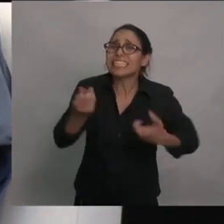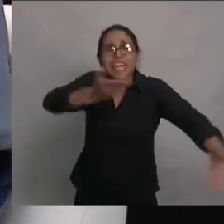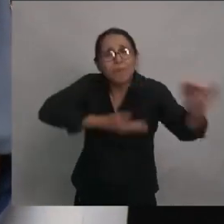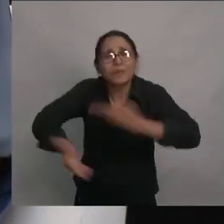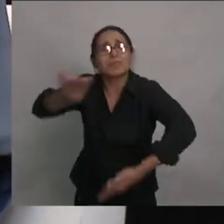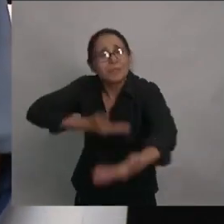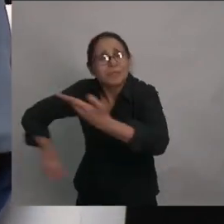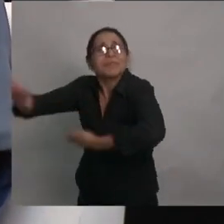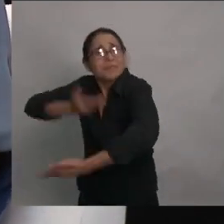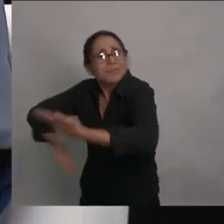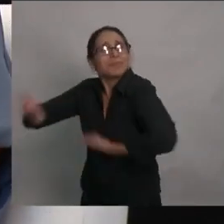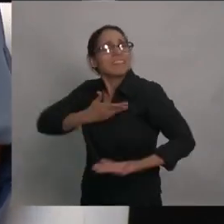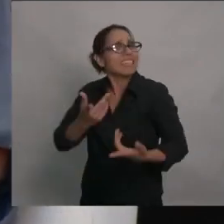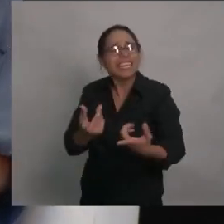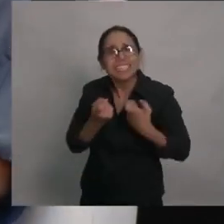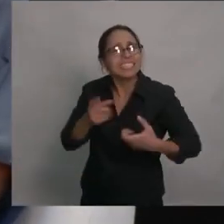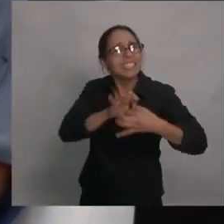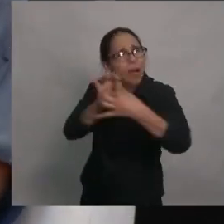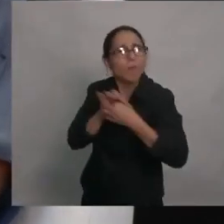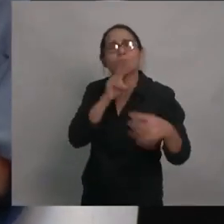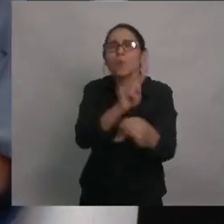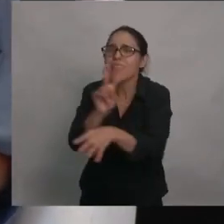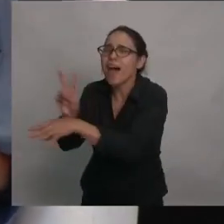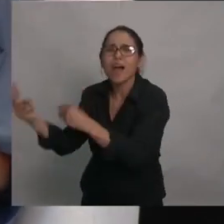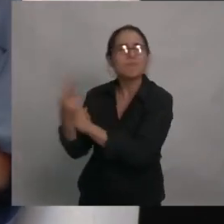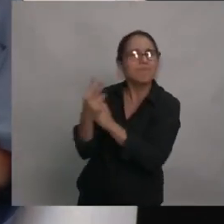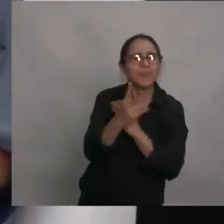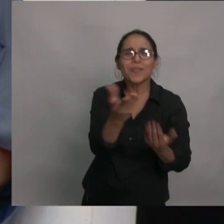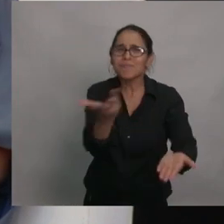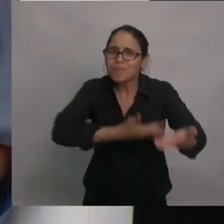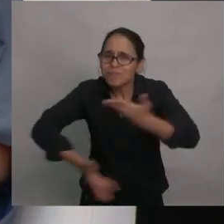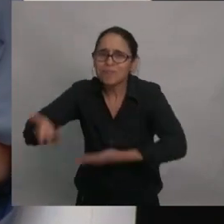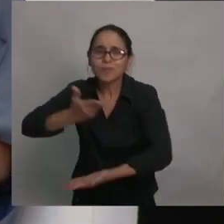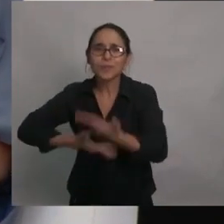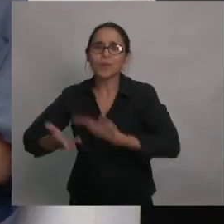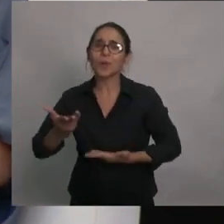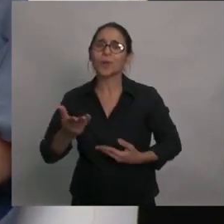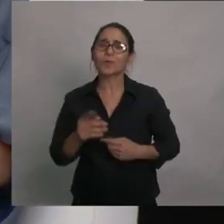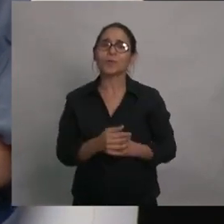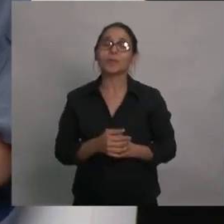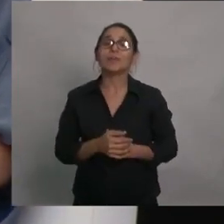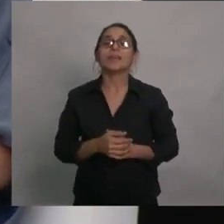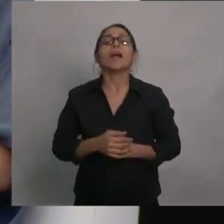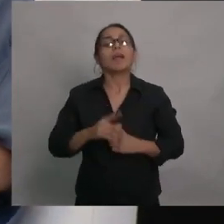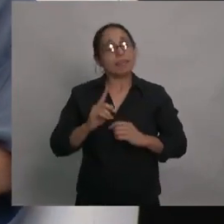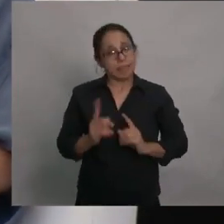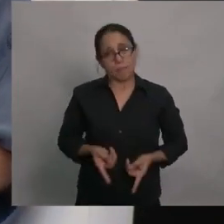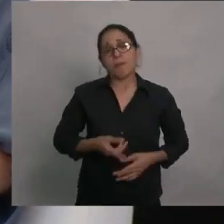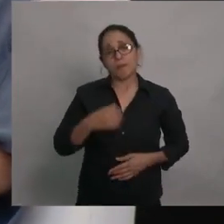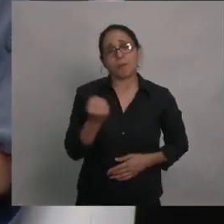la interdependencia, con el cuidado y, además, sabiendo que vivimos en un